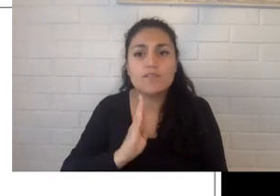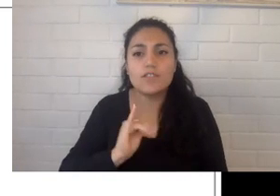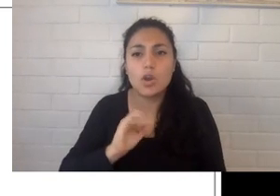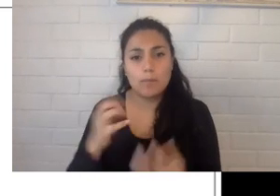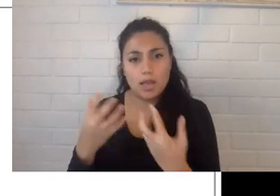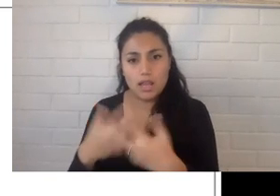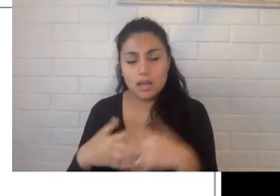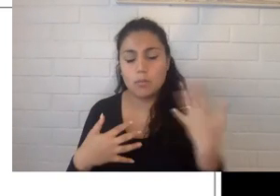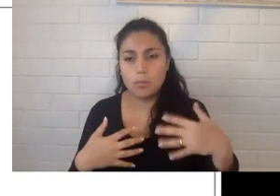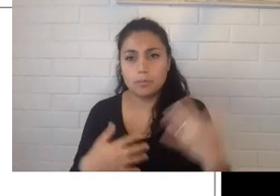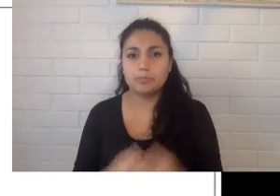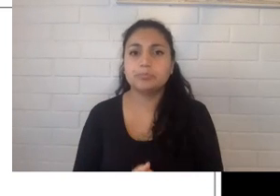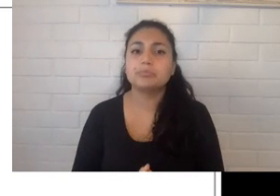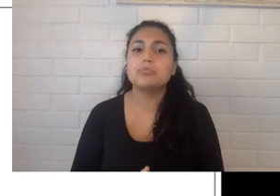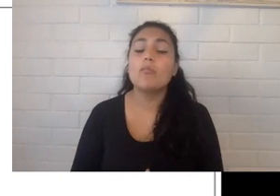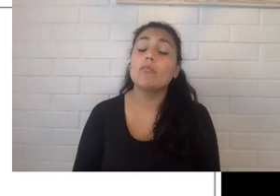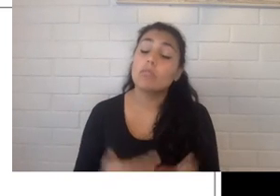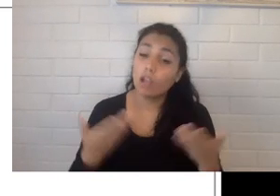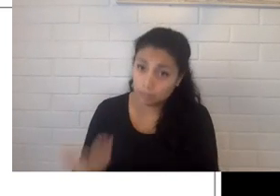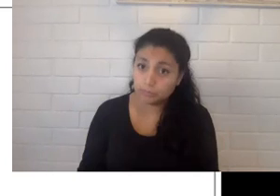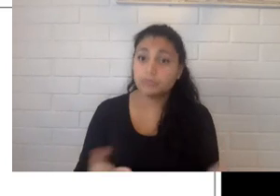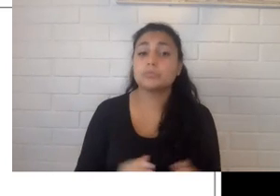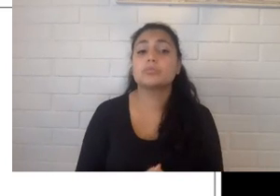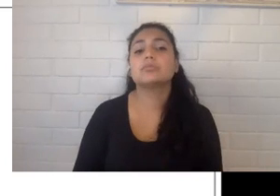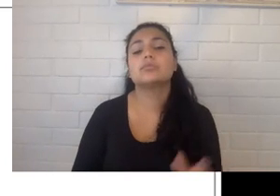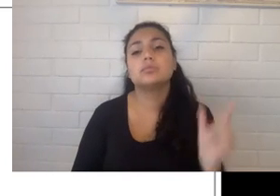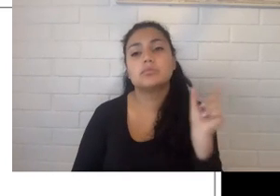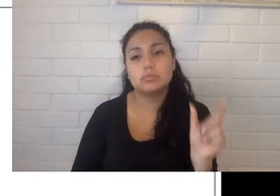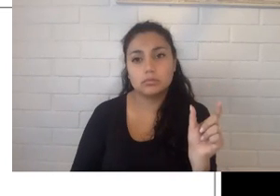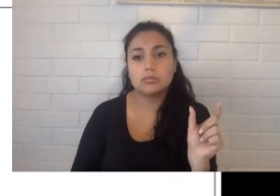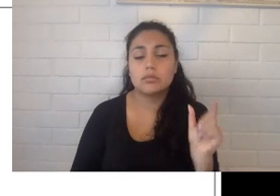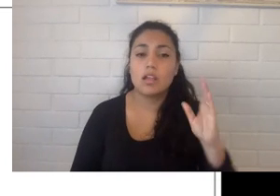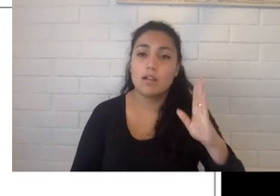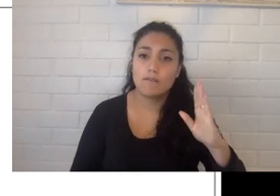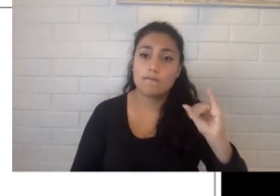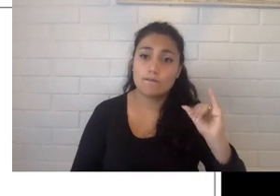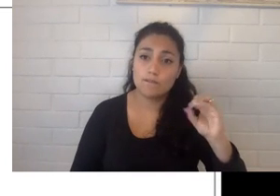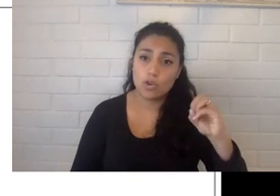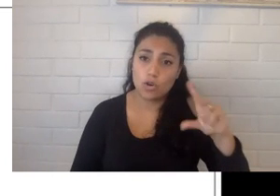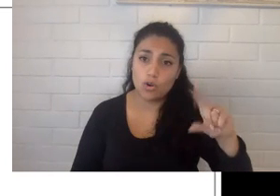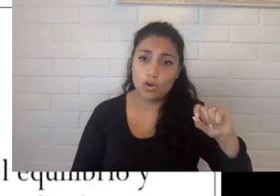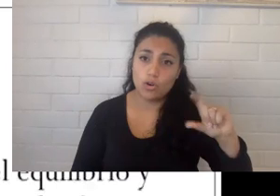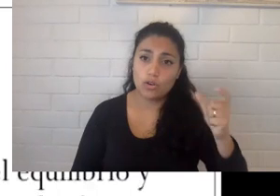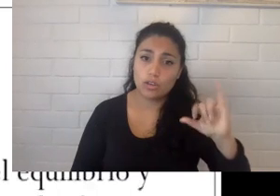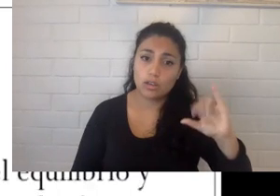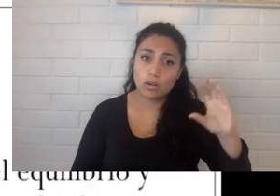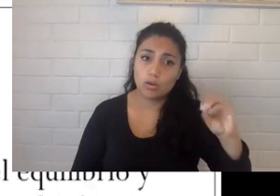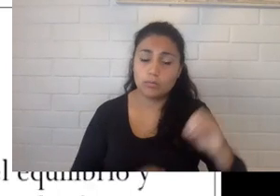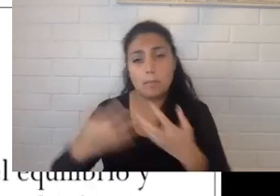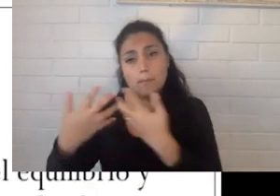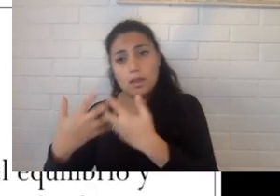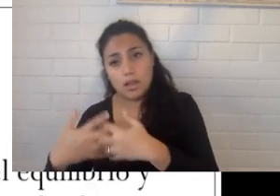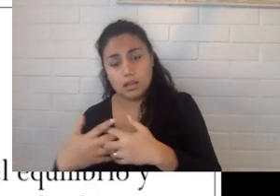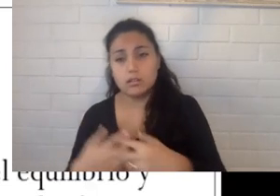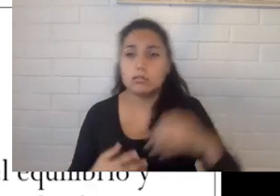¿ya? Entonces, vamos a tener que la biomecánica hace referencia en principio a lo biológico y a lo mecánico, ¿ya? ¿Y